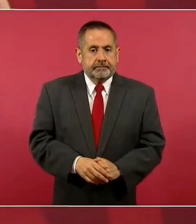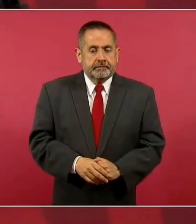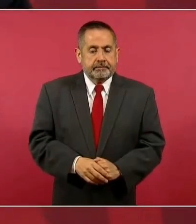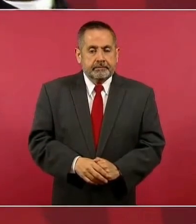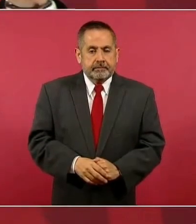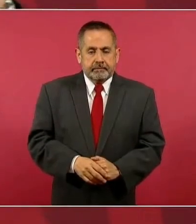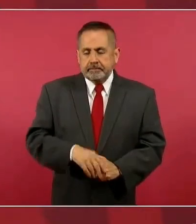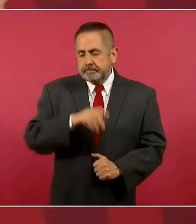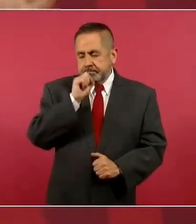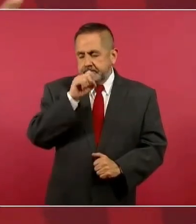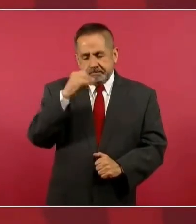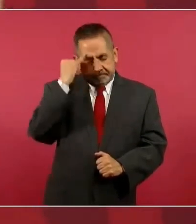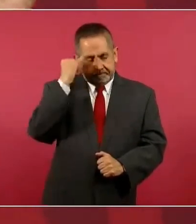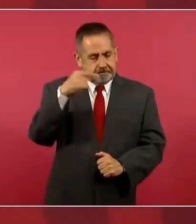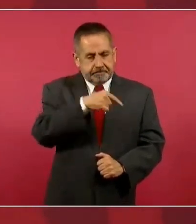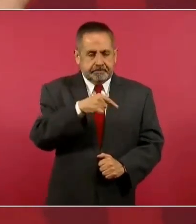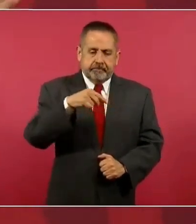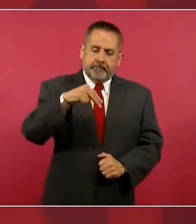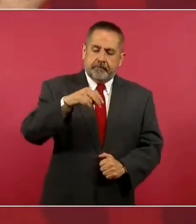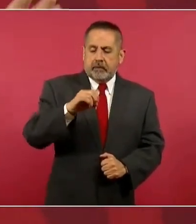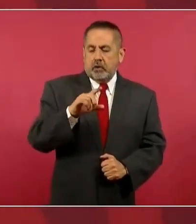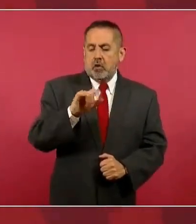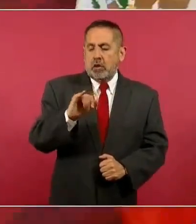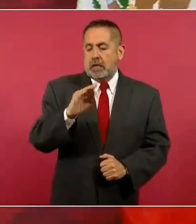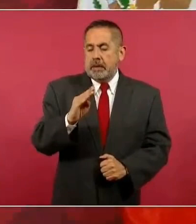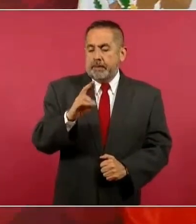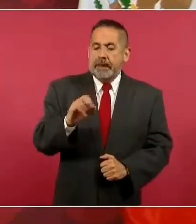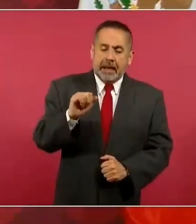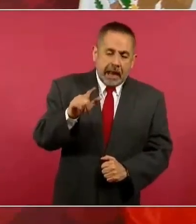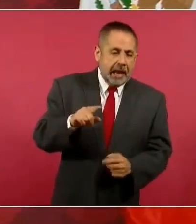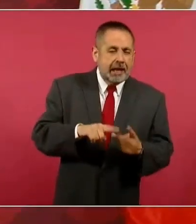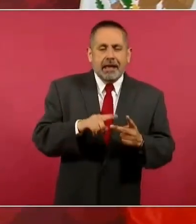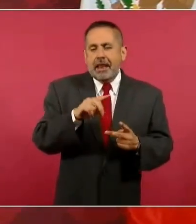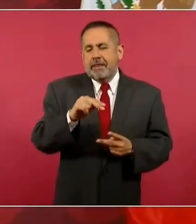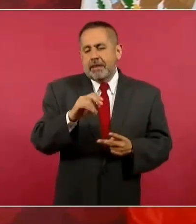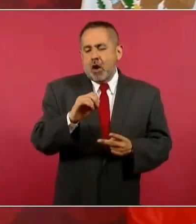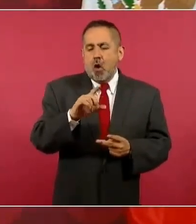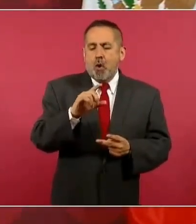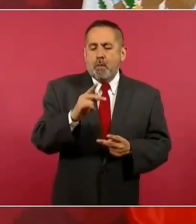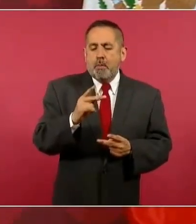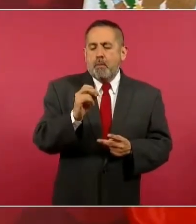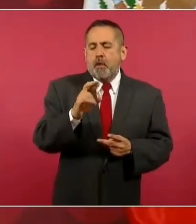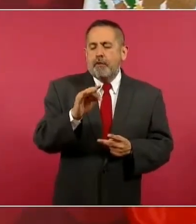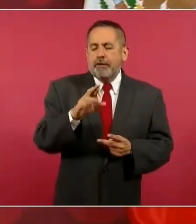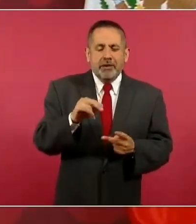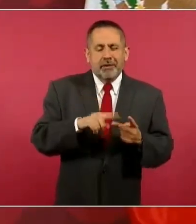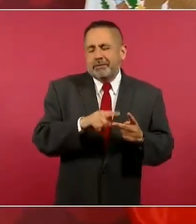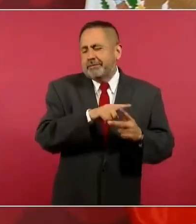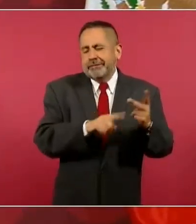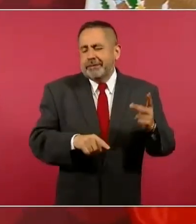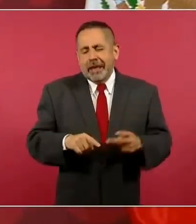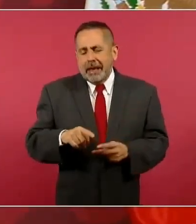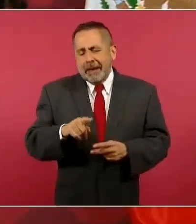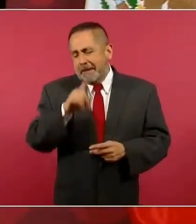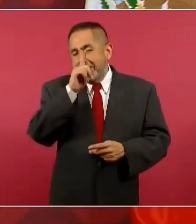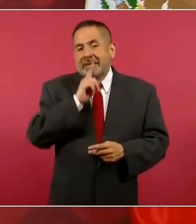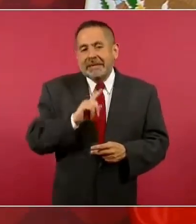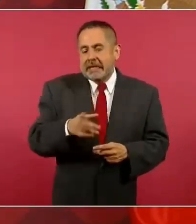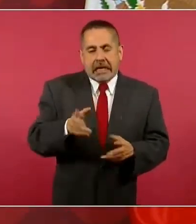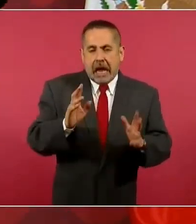La misma concepción neoliberal o neoporfirista, o esa gran mentira de